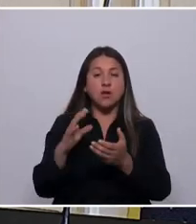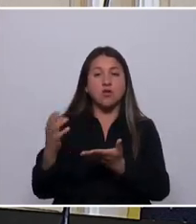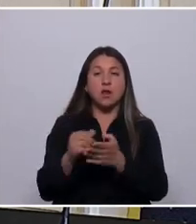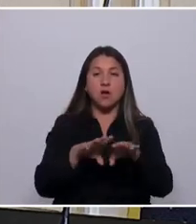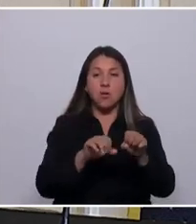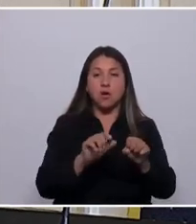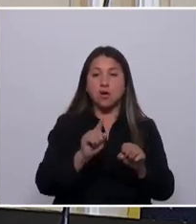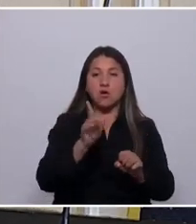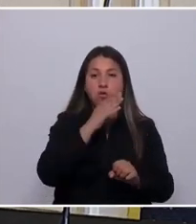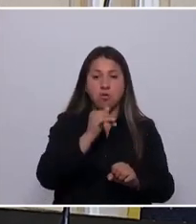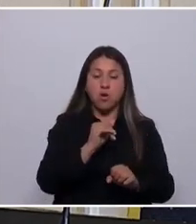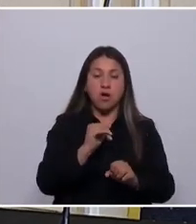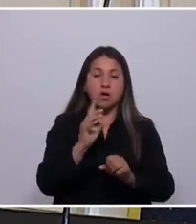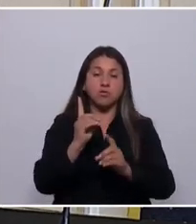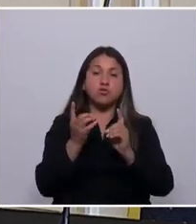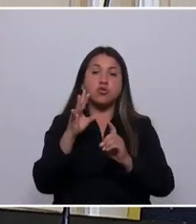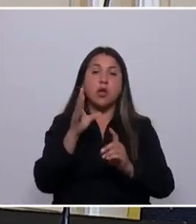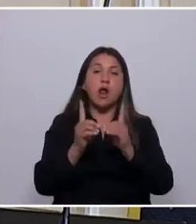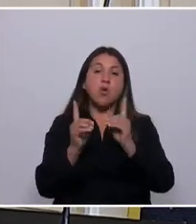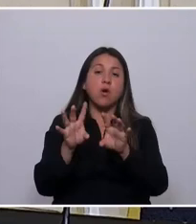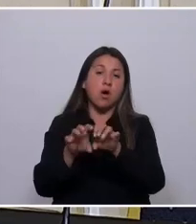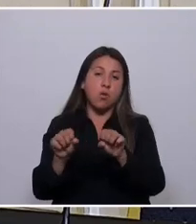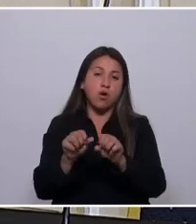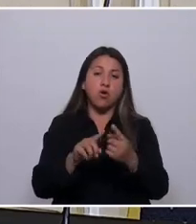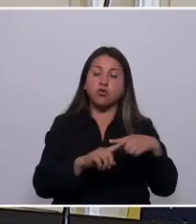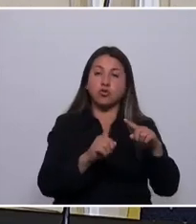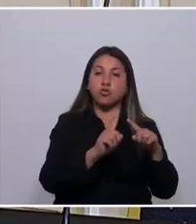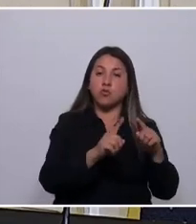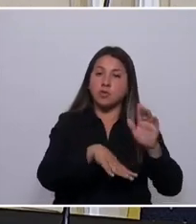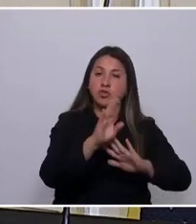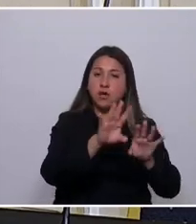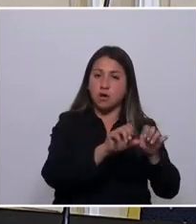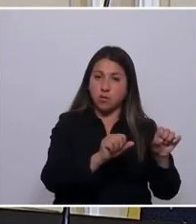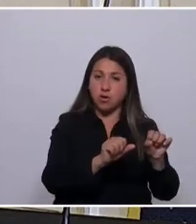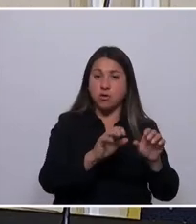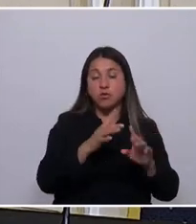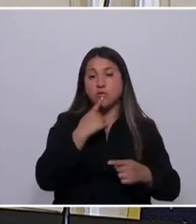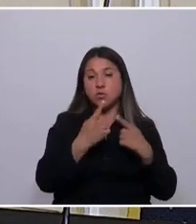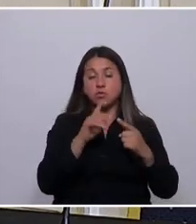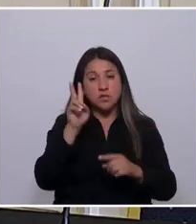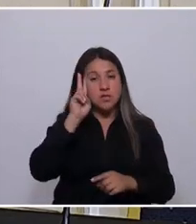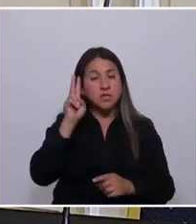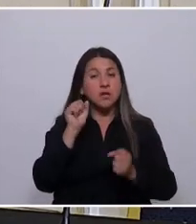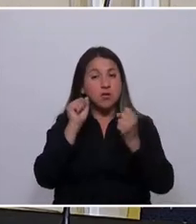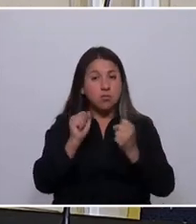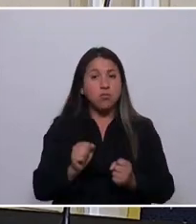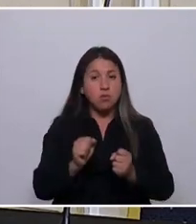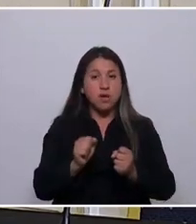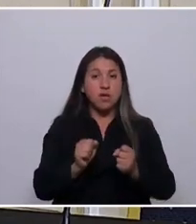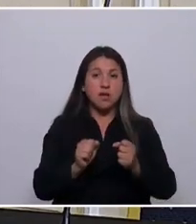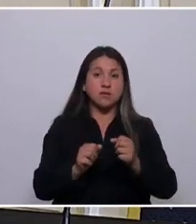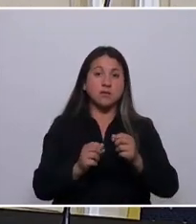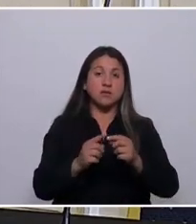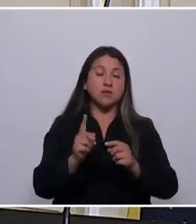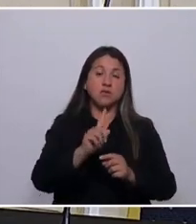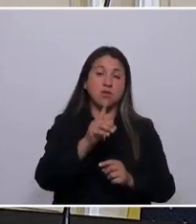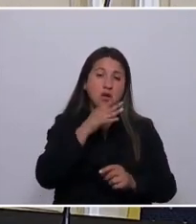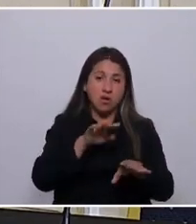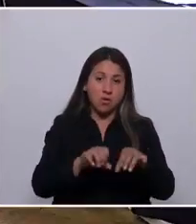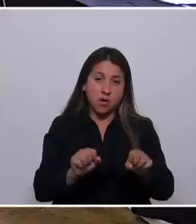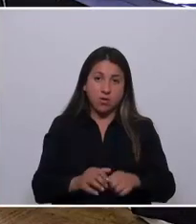totales, que sean parciales, o incluso en el ejercicio de consulta podrían darse algunos disensos.